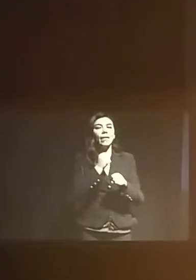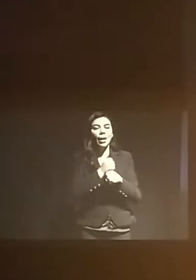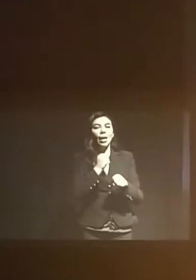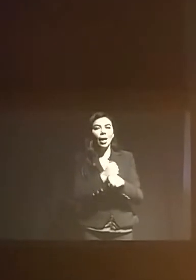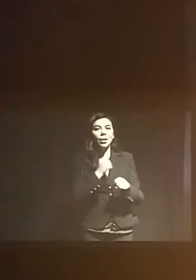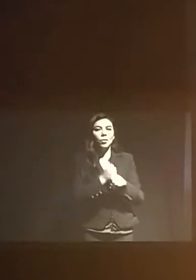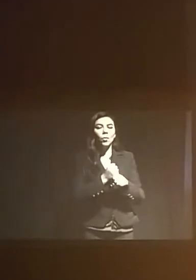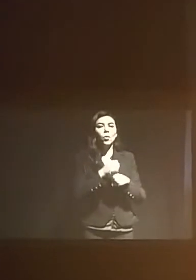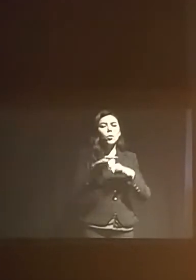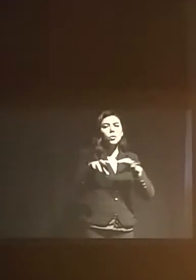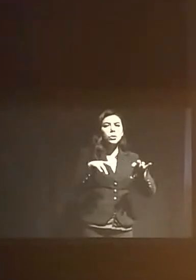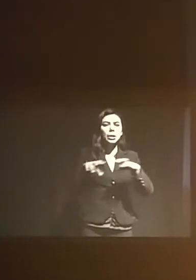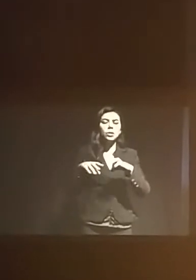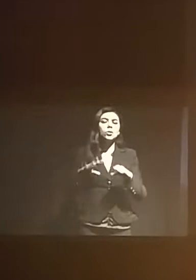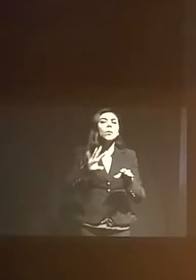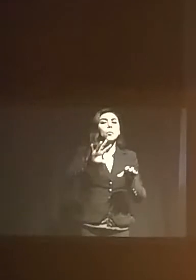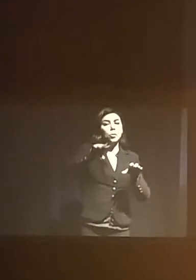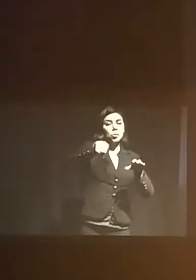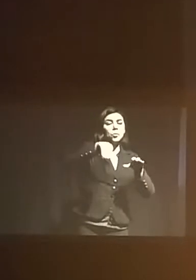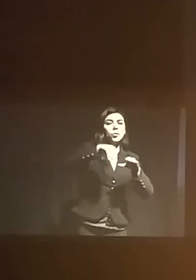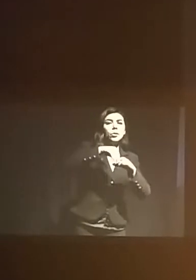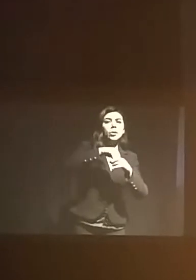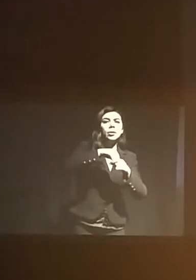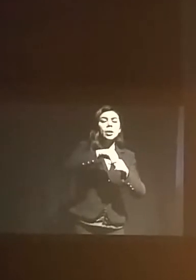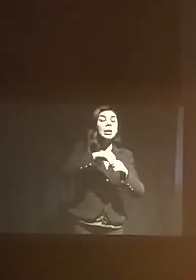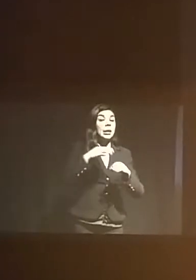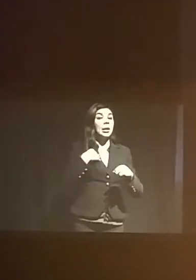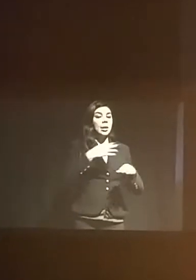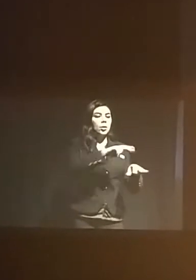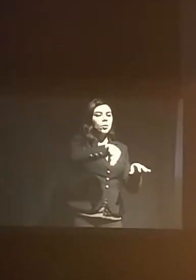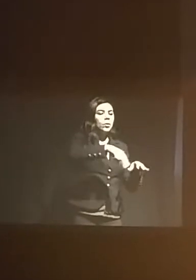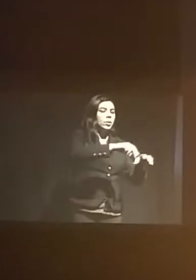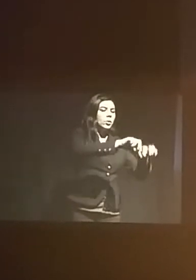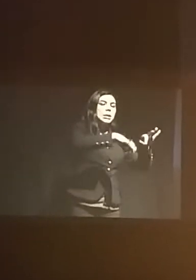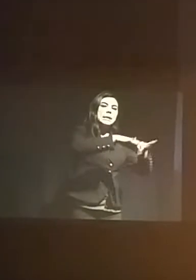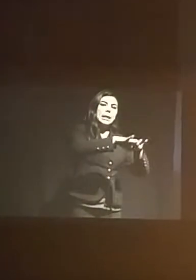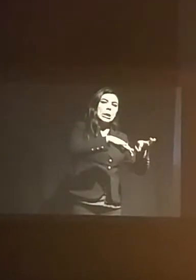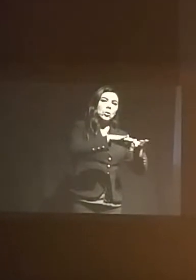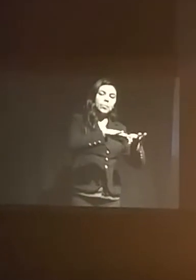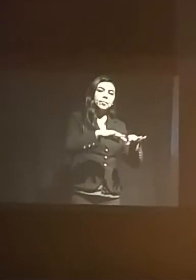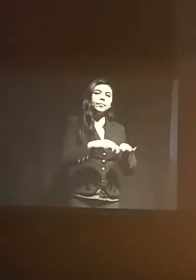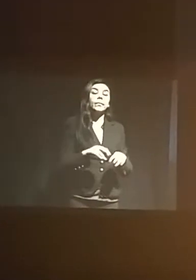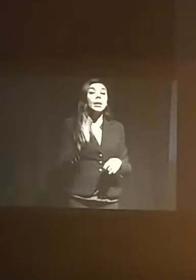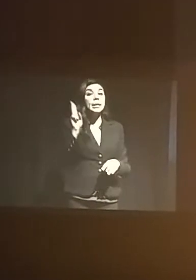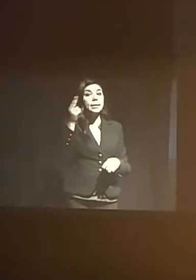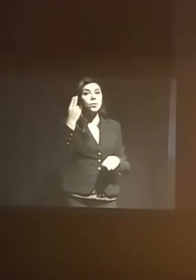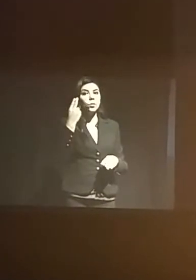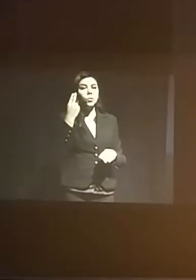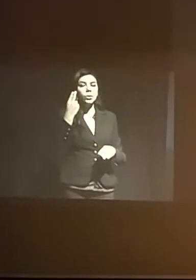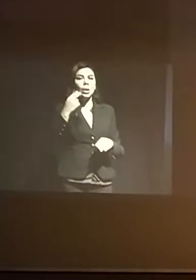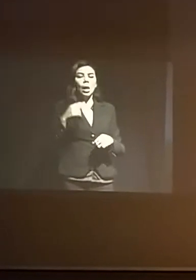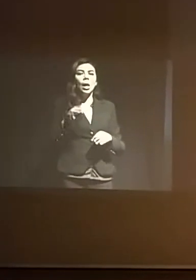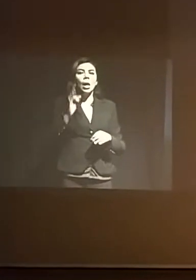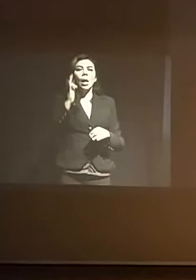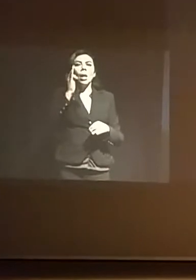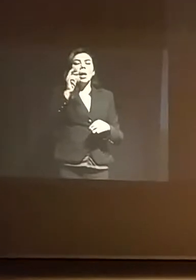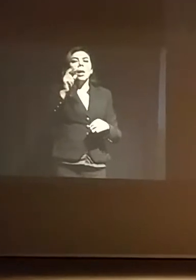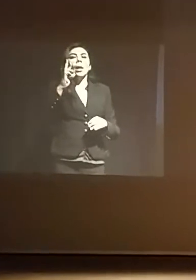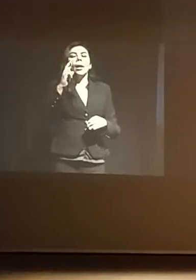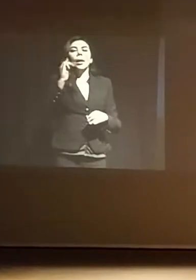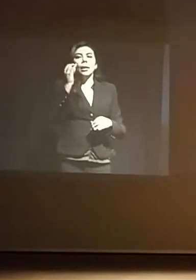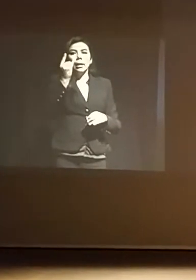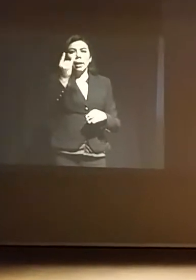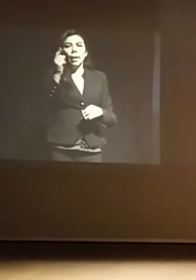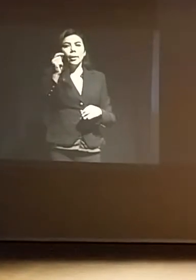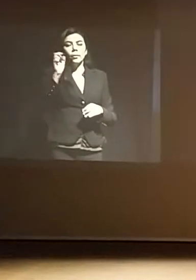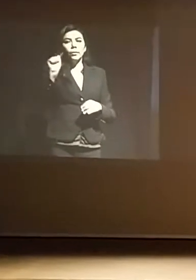como elementos que nosotros incorporamos en nuestro diseño. El segundo concepto, la ruta accesible. La ruta accesible es